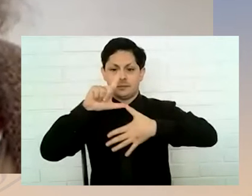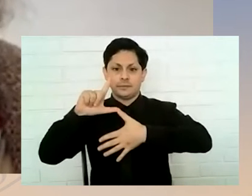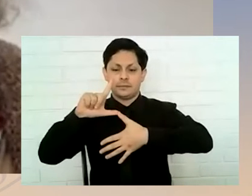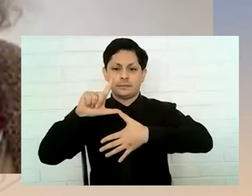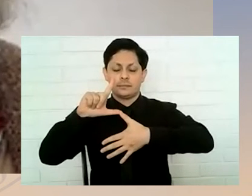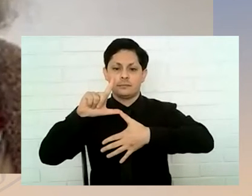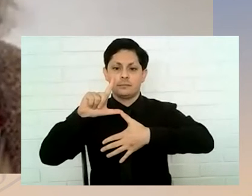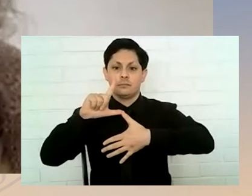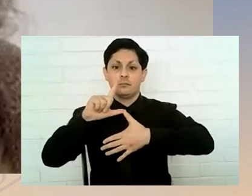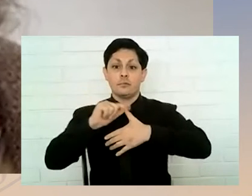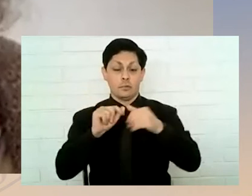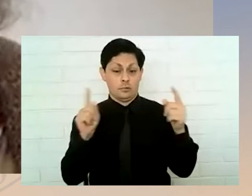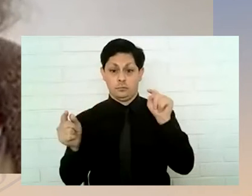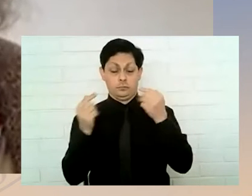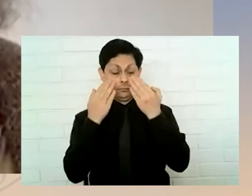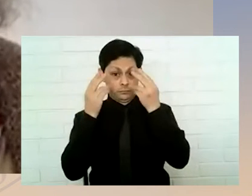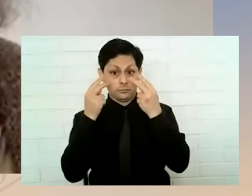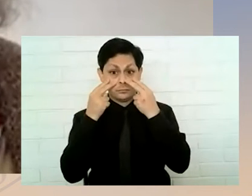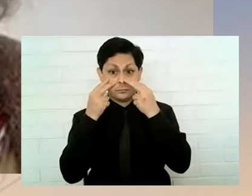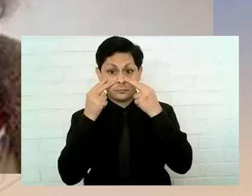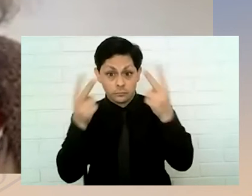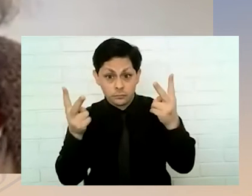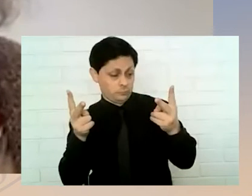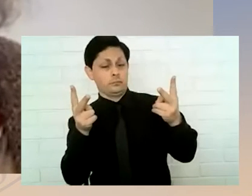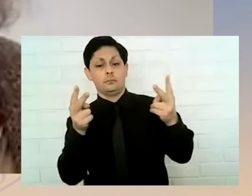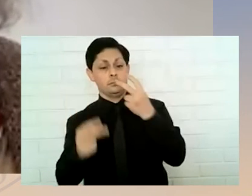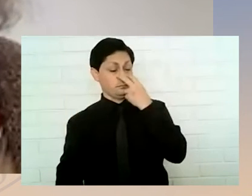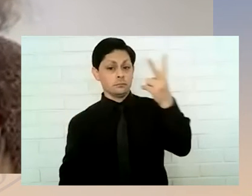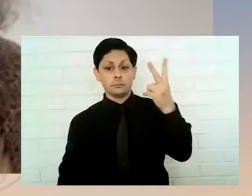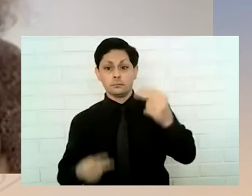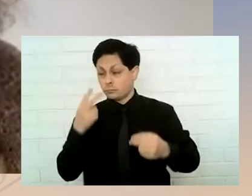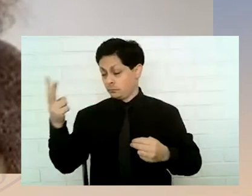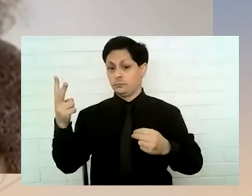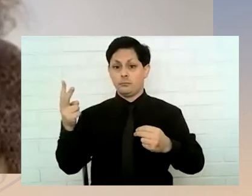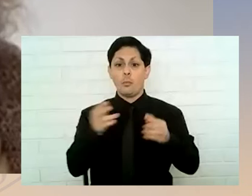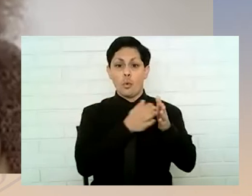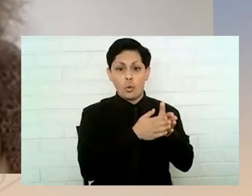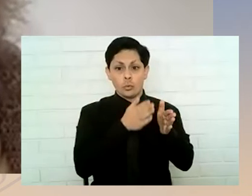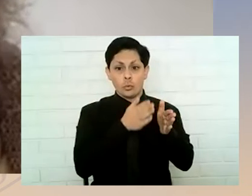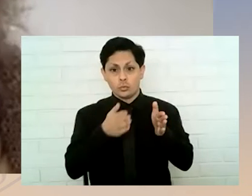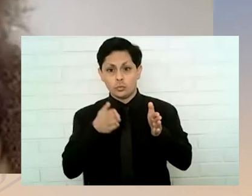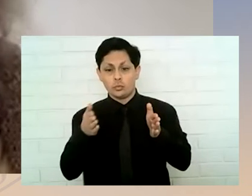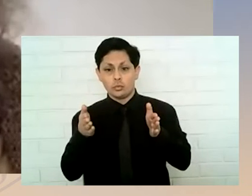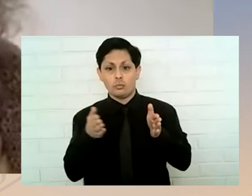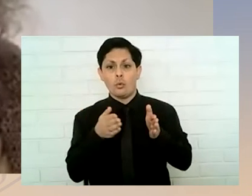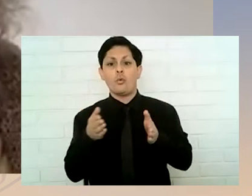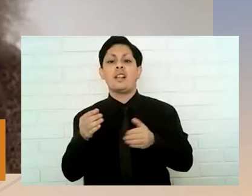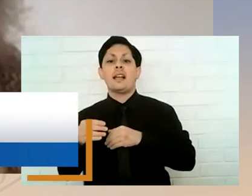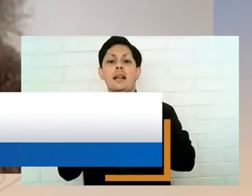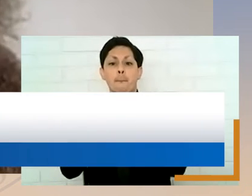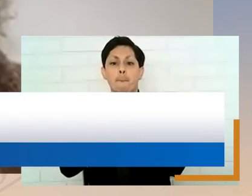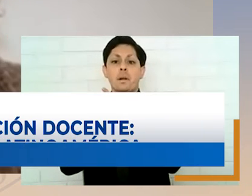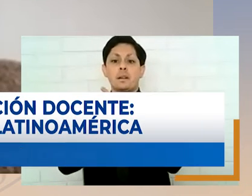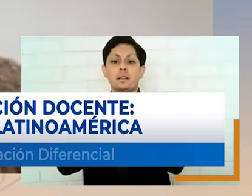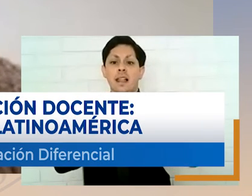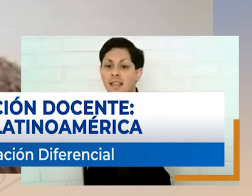hemos visto enfrentado muchas cosas que han sido producto también de la historia, de distintas motivaciones